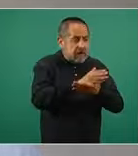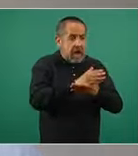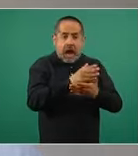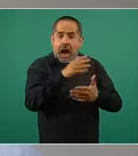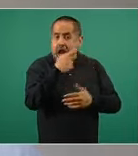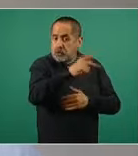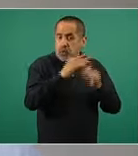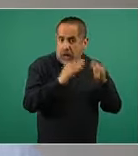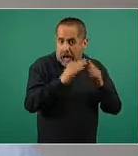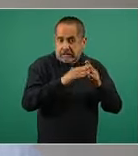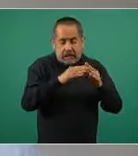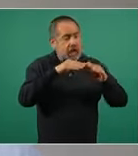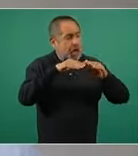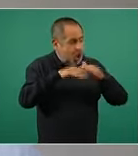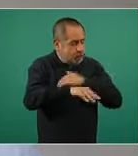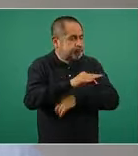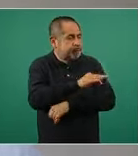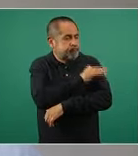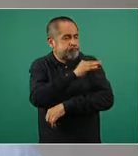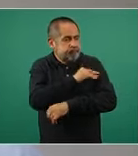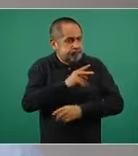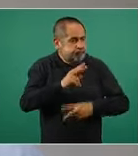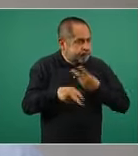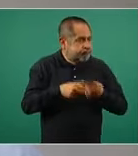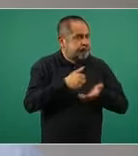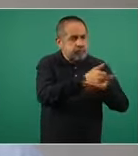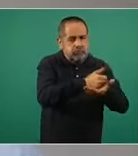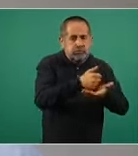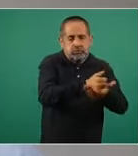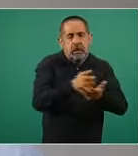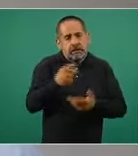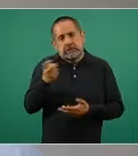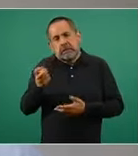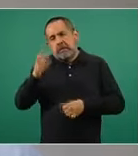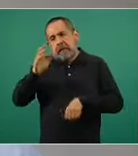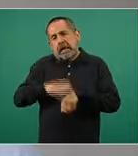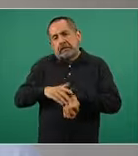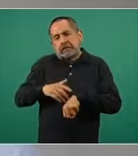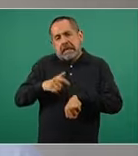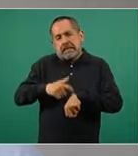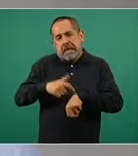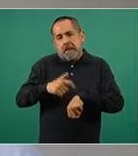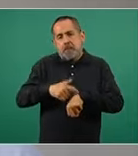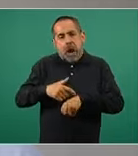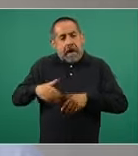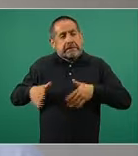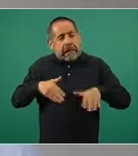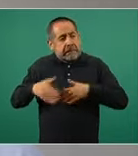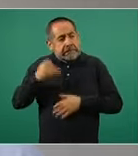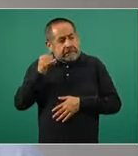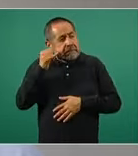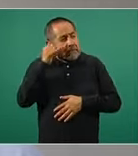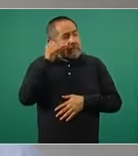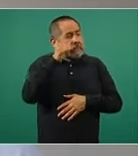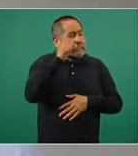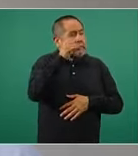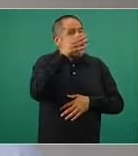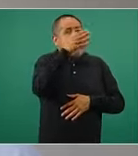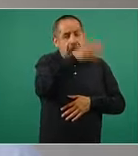los puntos de vacunación. Entonces, obviamente esto incrementa un poco el tiempo de aplicación de cada una de